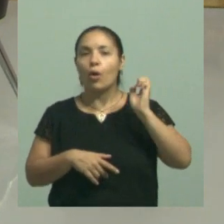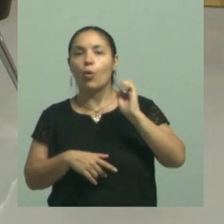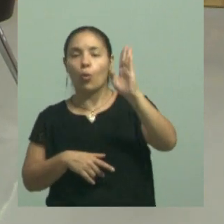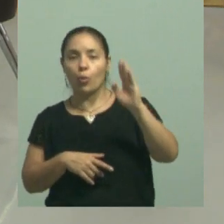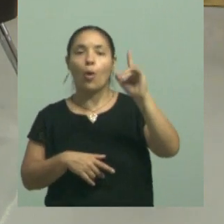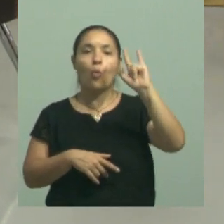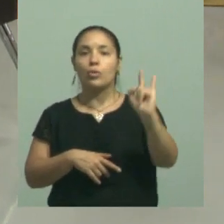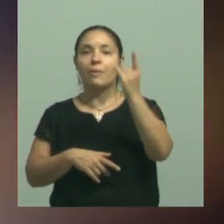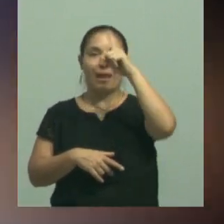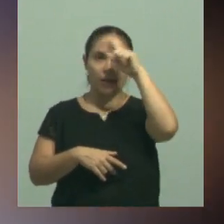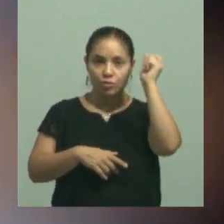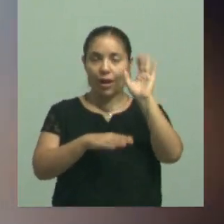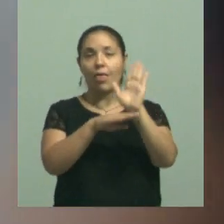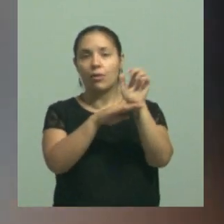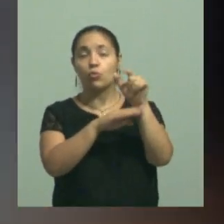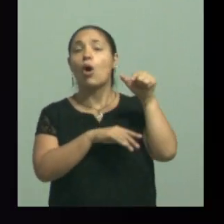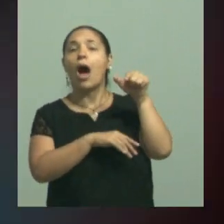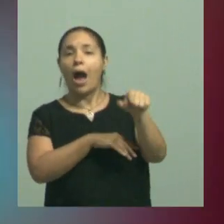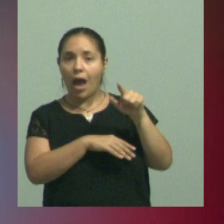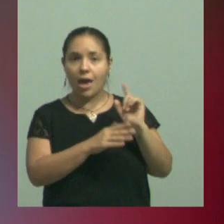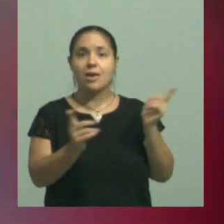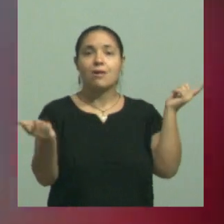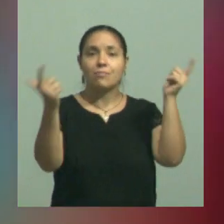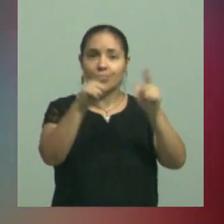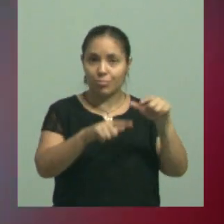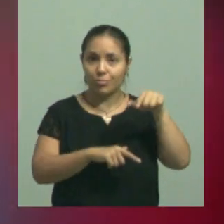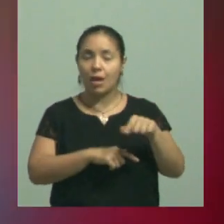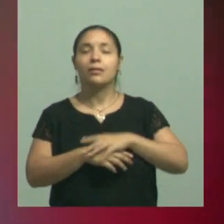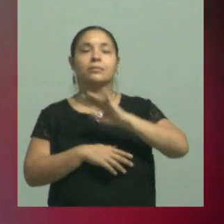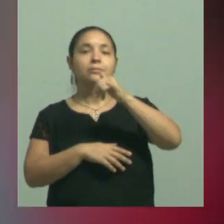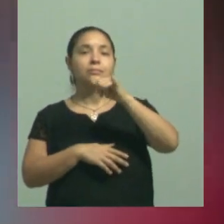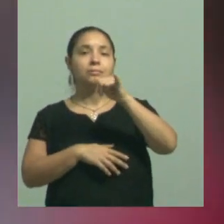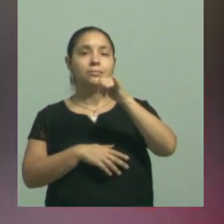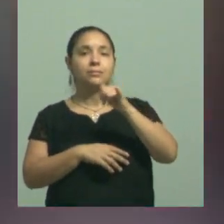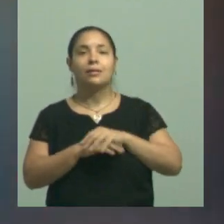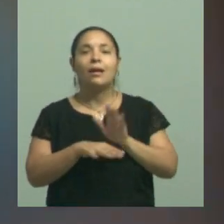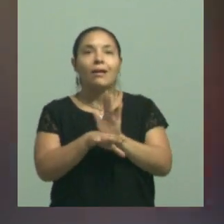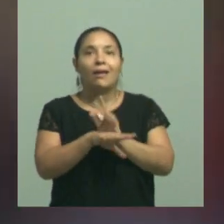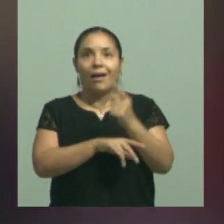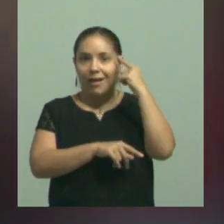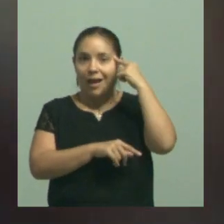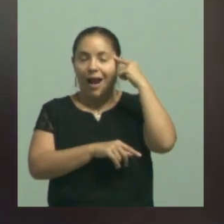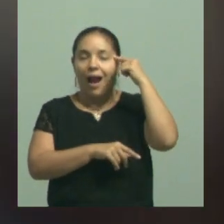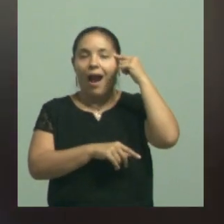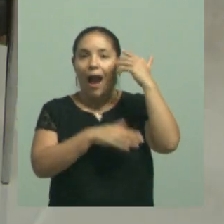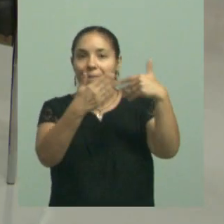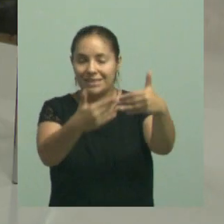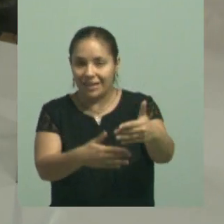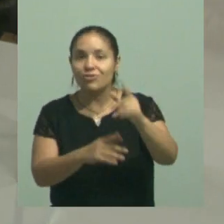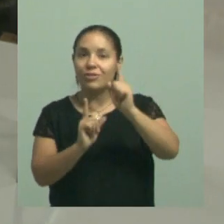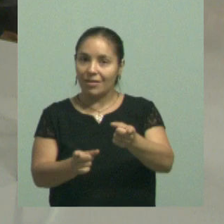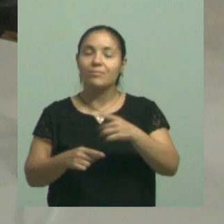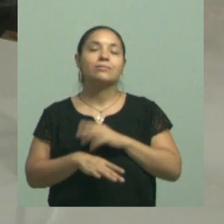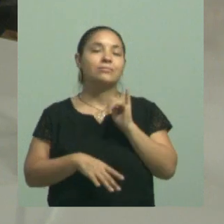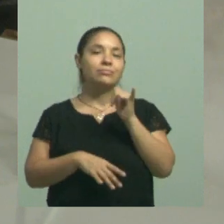Sí. Esa fue, digamos, la sede donde se llevó adelante esta... Sin duda es es una especie de capacitación también porque nos ayuda,